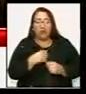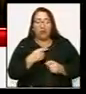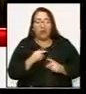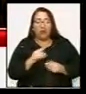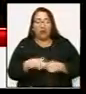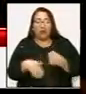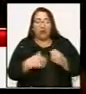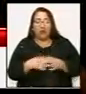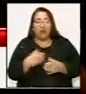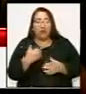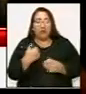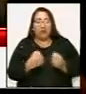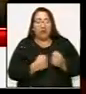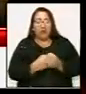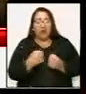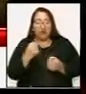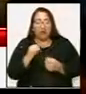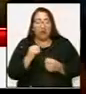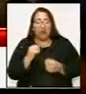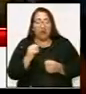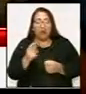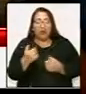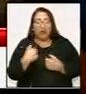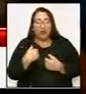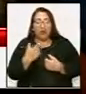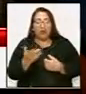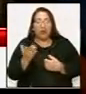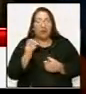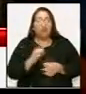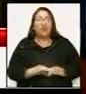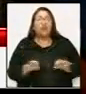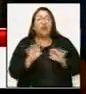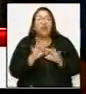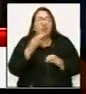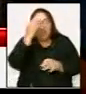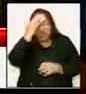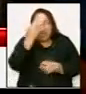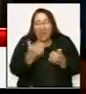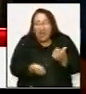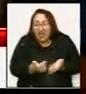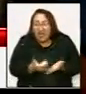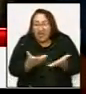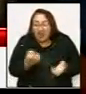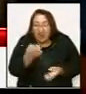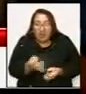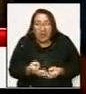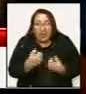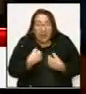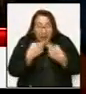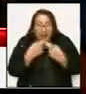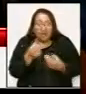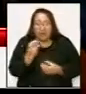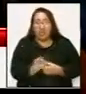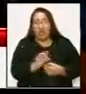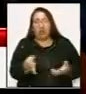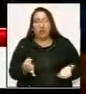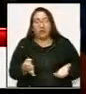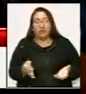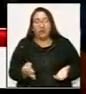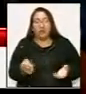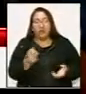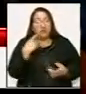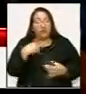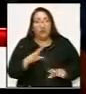apoyar la iniciativa que tienen, es lo que más importante acá saber es que si realmente tenemos resultados o no tenemos